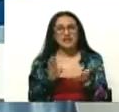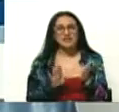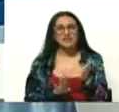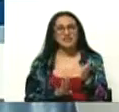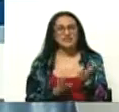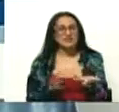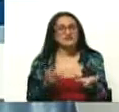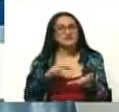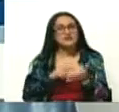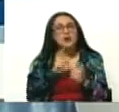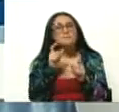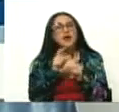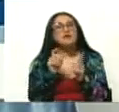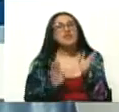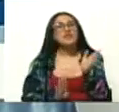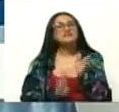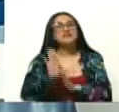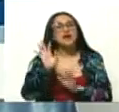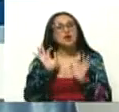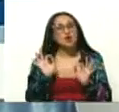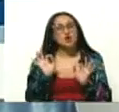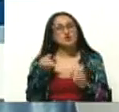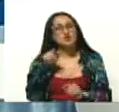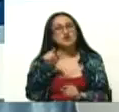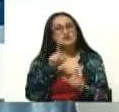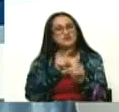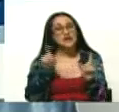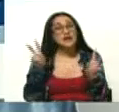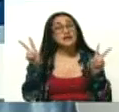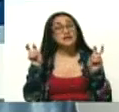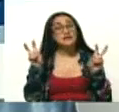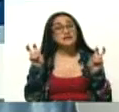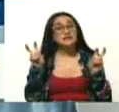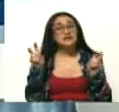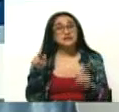un, yo diría, de un tema tan